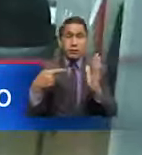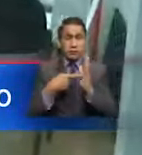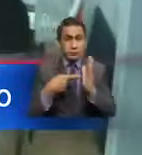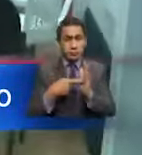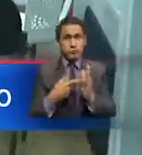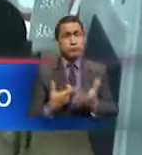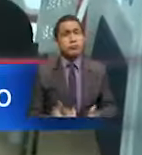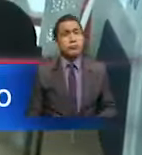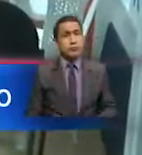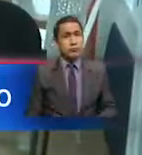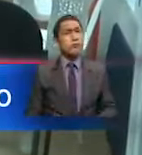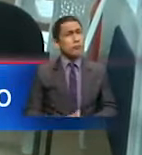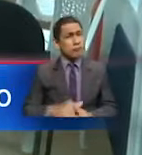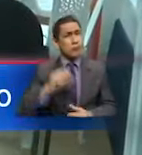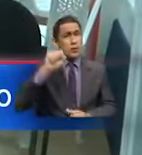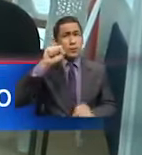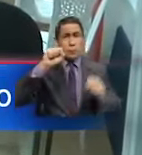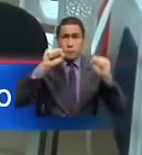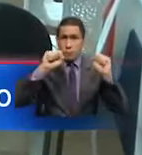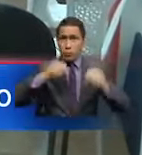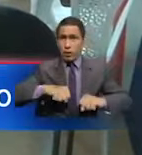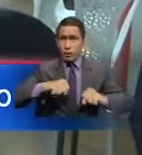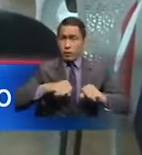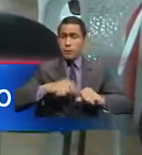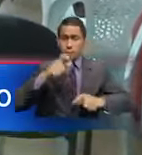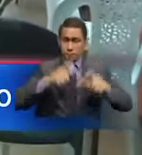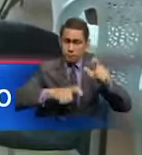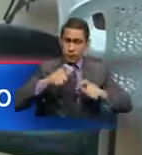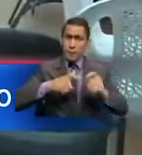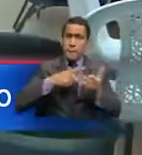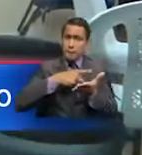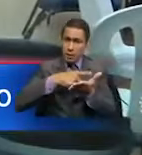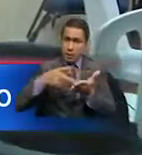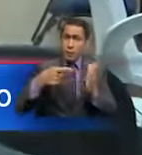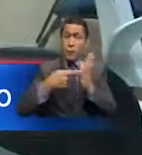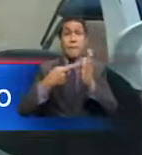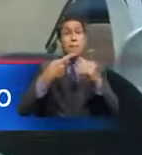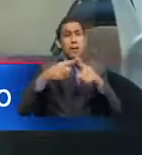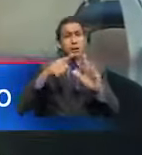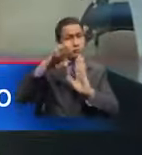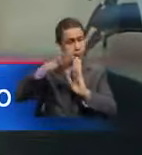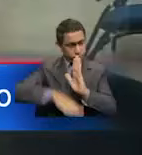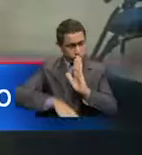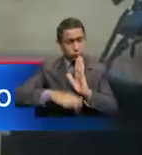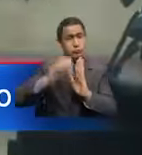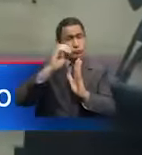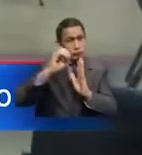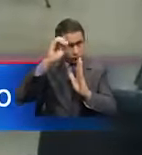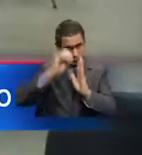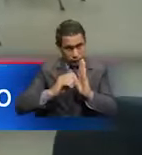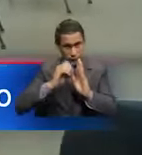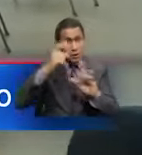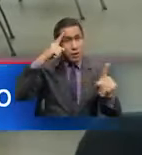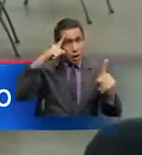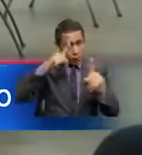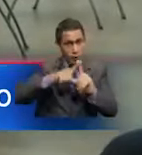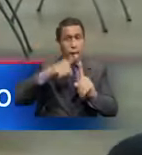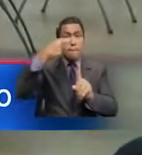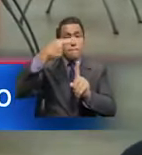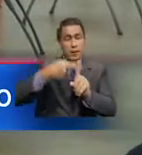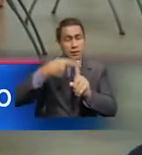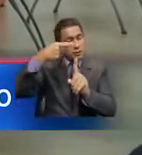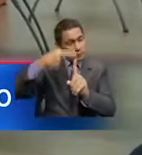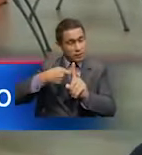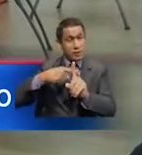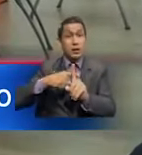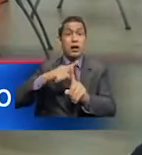pueden acceder a los descuentos de pronto pago que están establecidos en el COTAD, están establecidos por ley, que van justamente disminuyendo en un 1% en